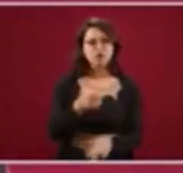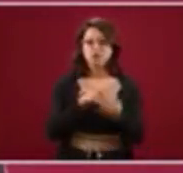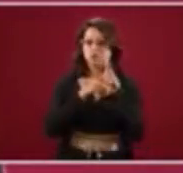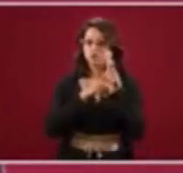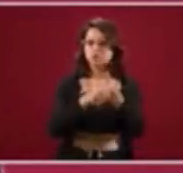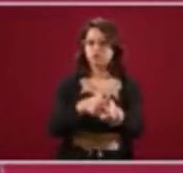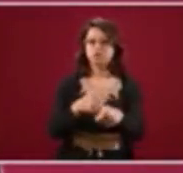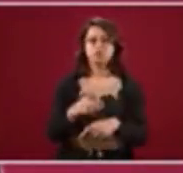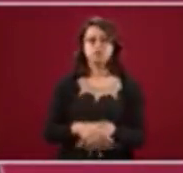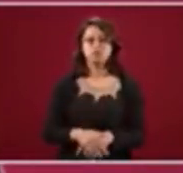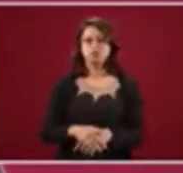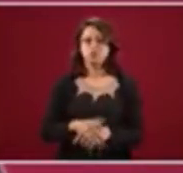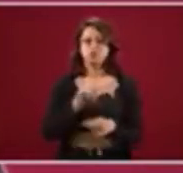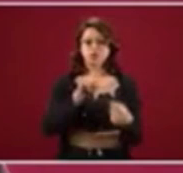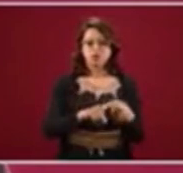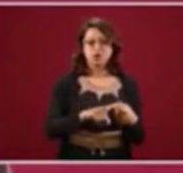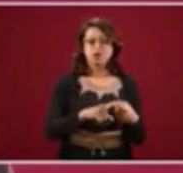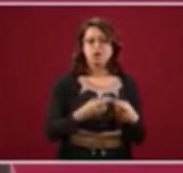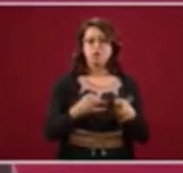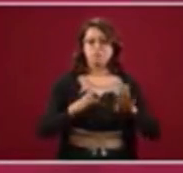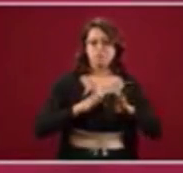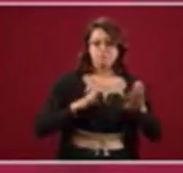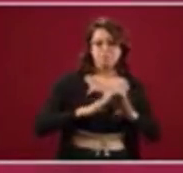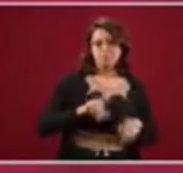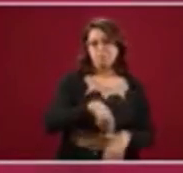del ejército y del clero.